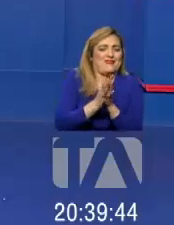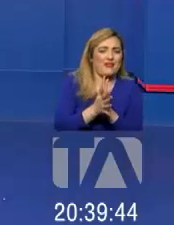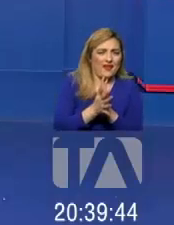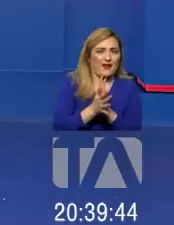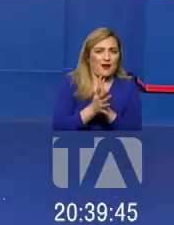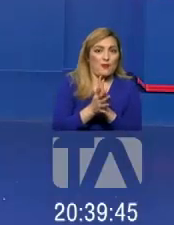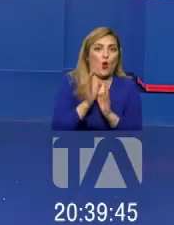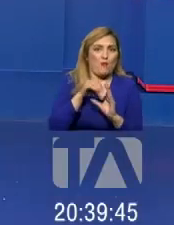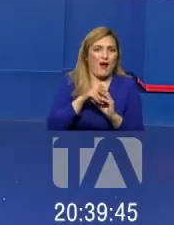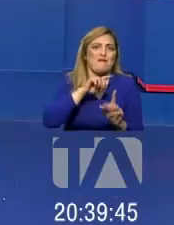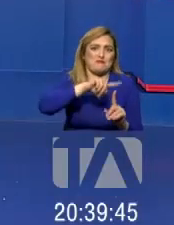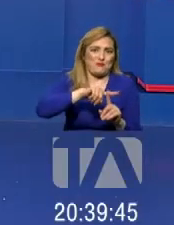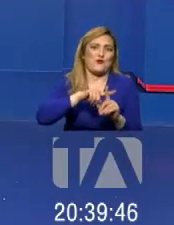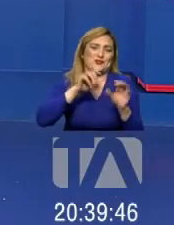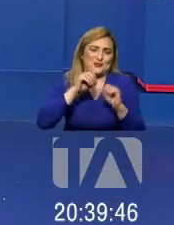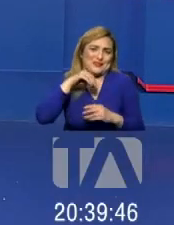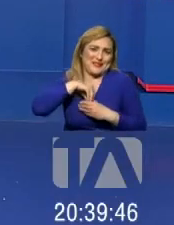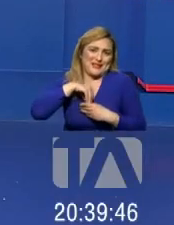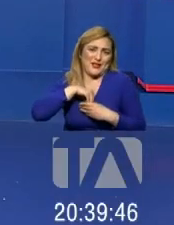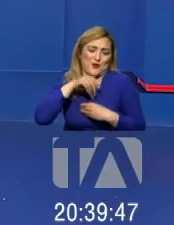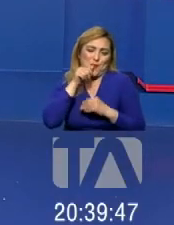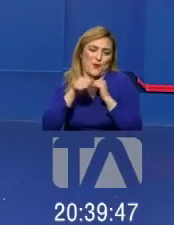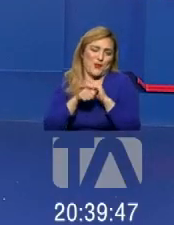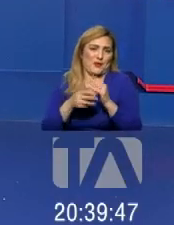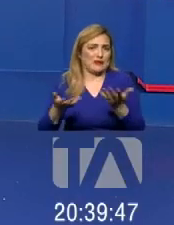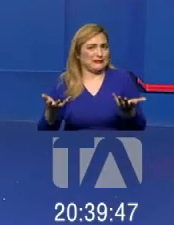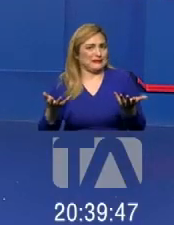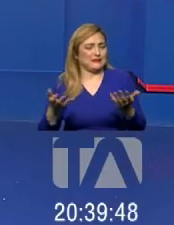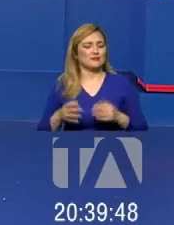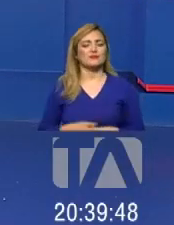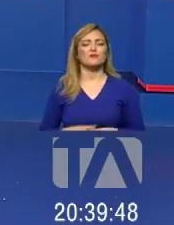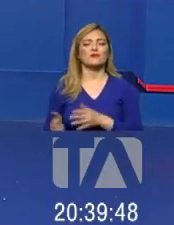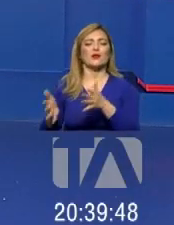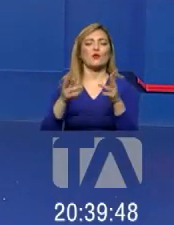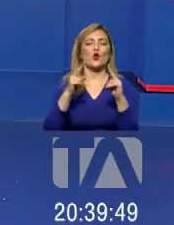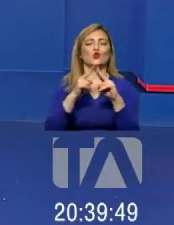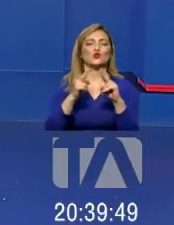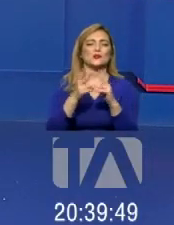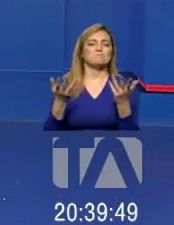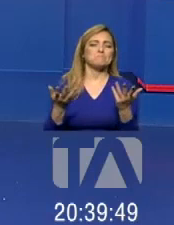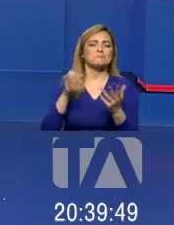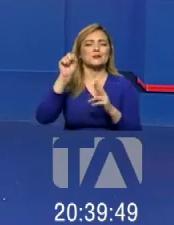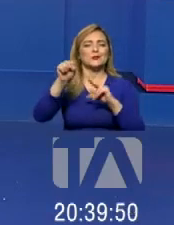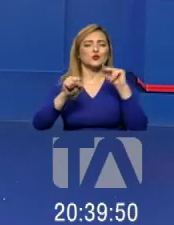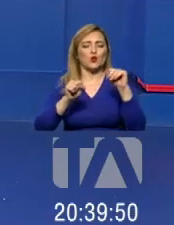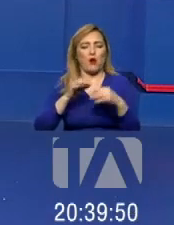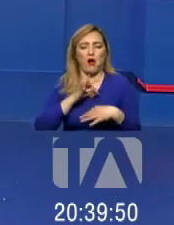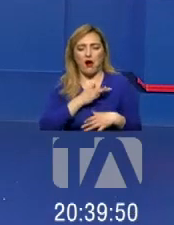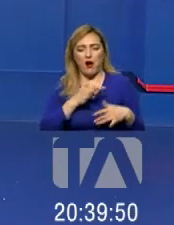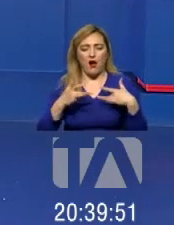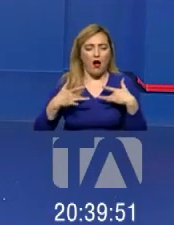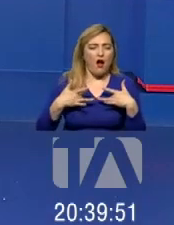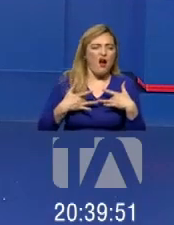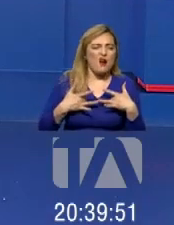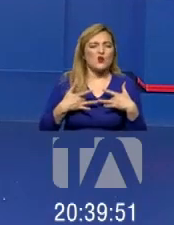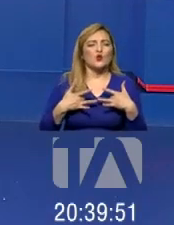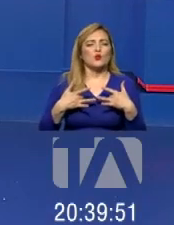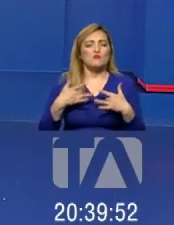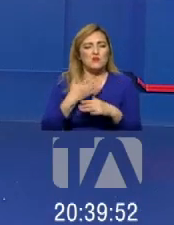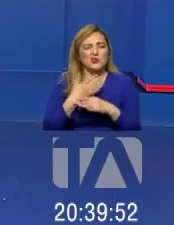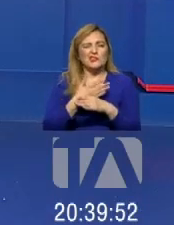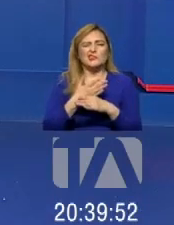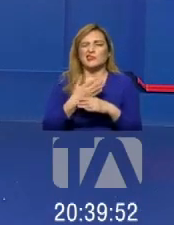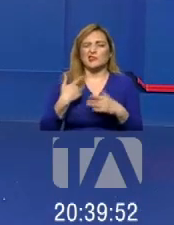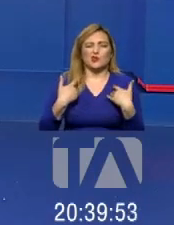dentro de las empresas es entender que hay que conocer si es que la persona tiene o no tiene síntomas o algún tipo de